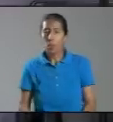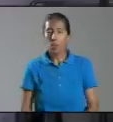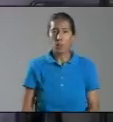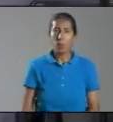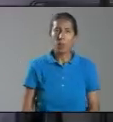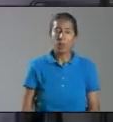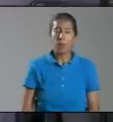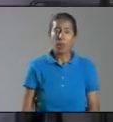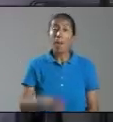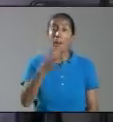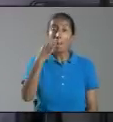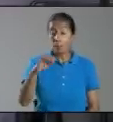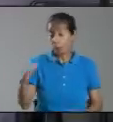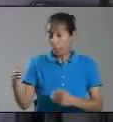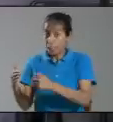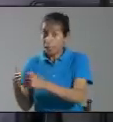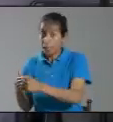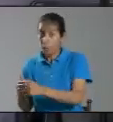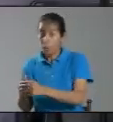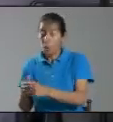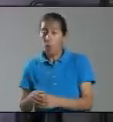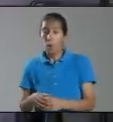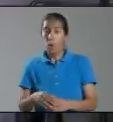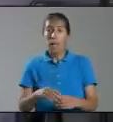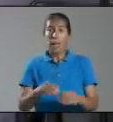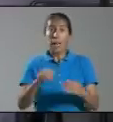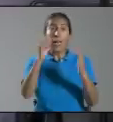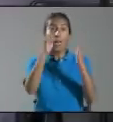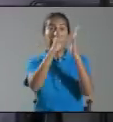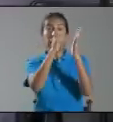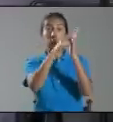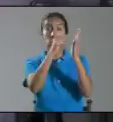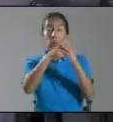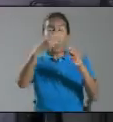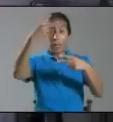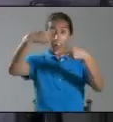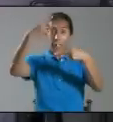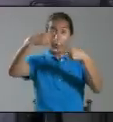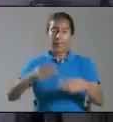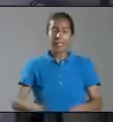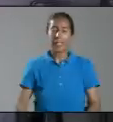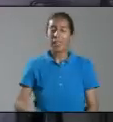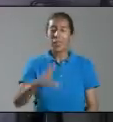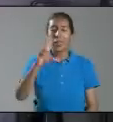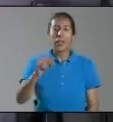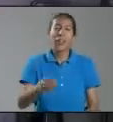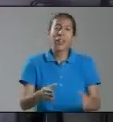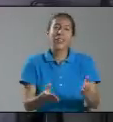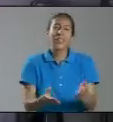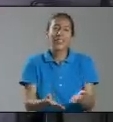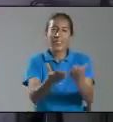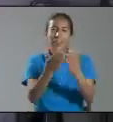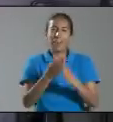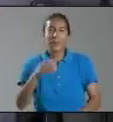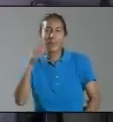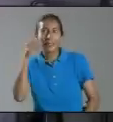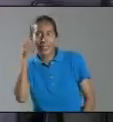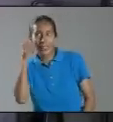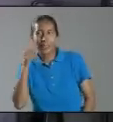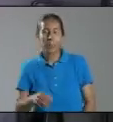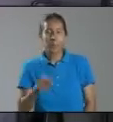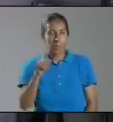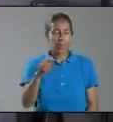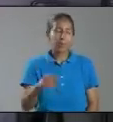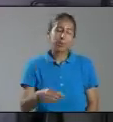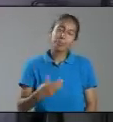Pero se le acercó, le tocó la ventanilla, no le pidió el celular porque eso sería otra cosa.